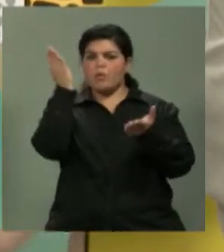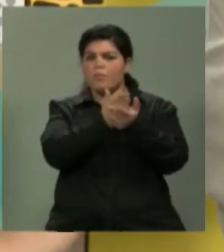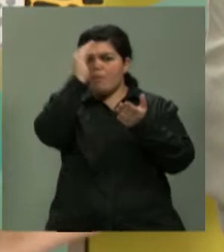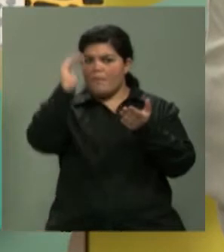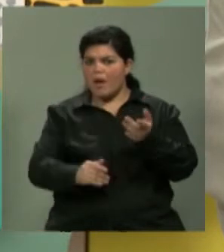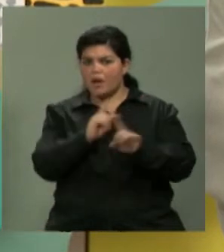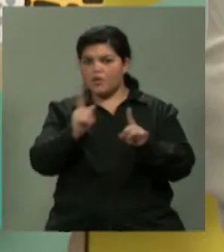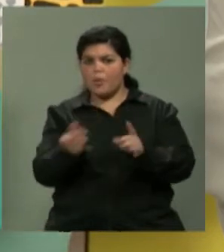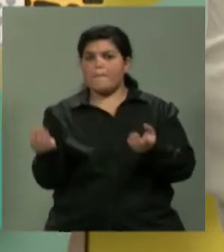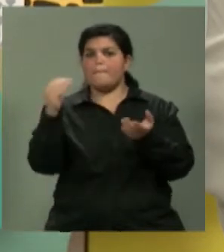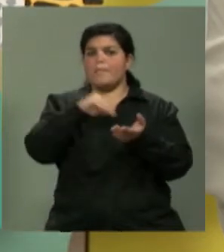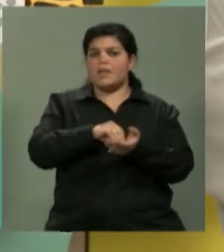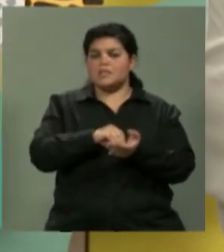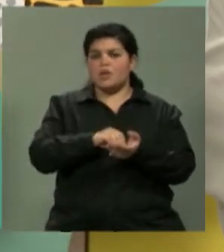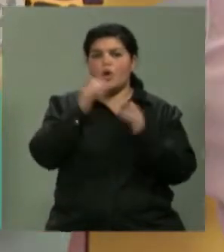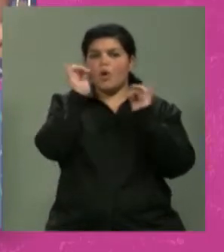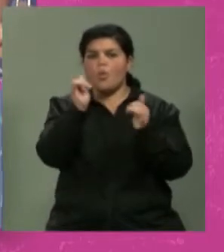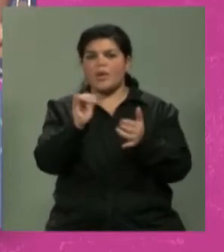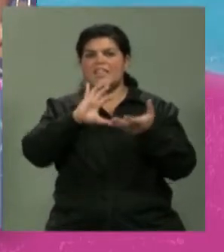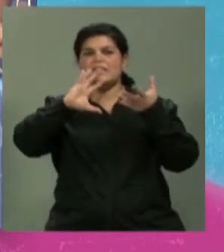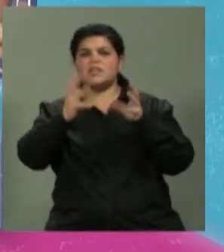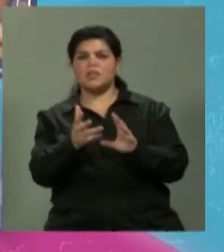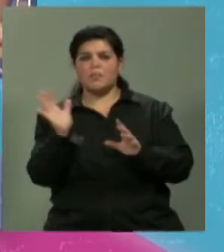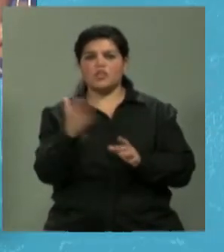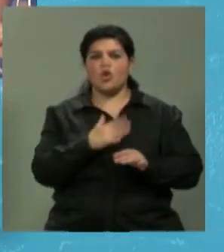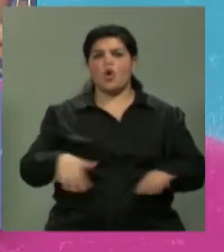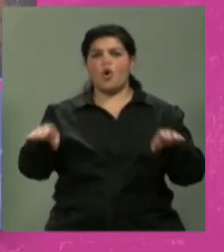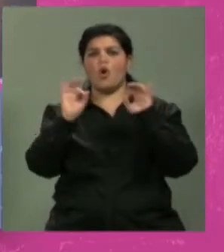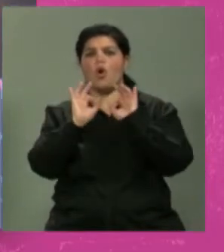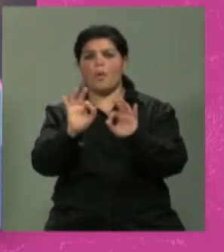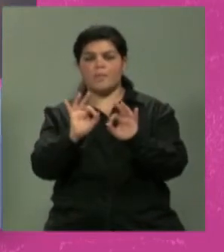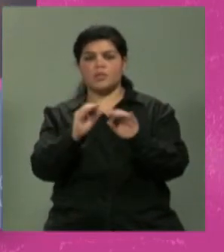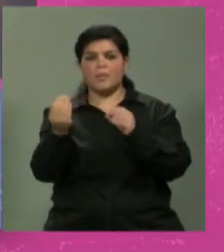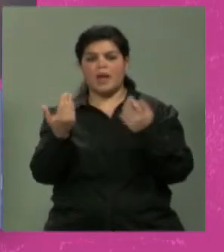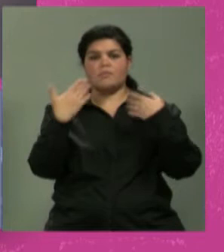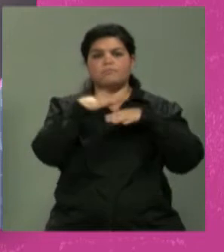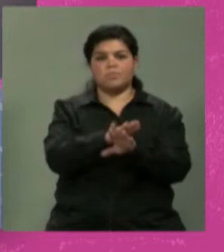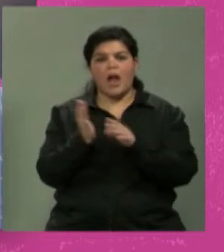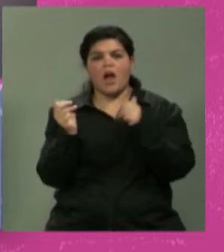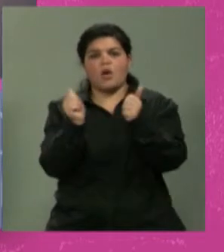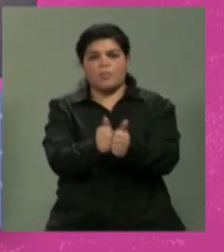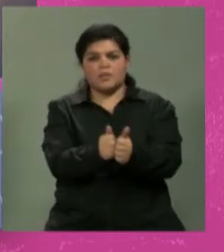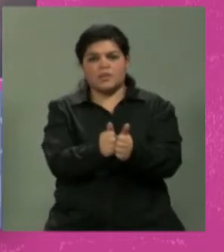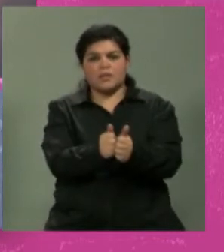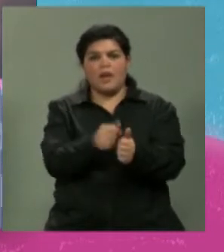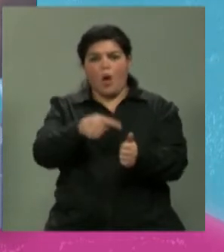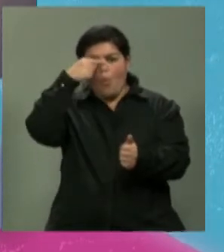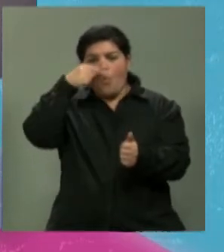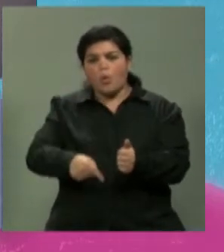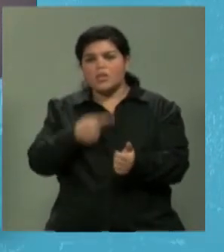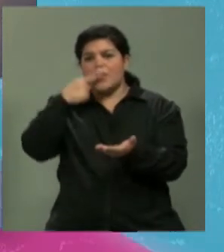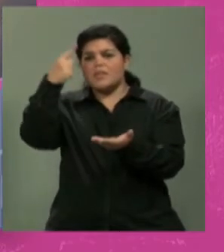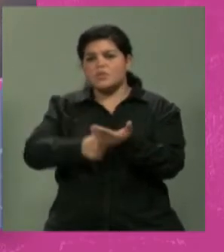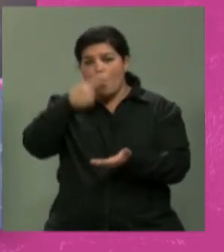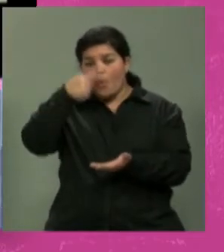penal juvenil completo en donde se tienda a contener, resocializar. Vuelvo a lo mismo, la prisión es lo último, que no se tiene que llegar